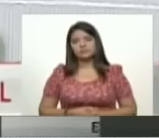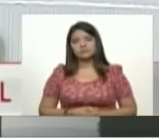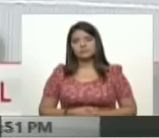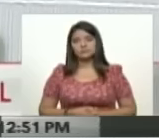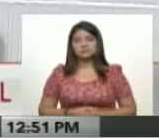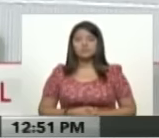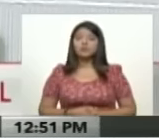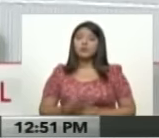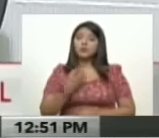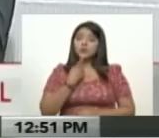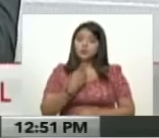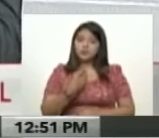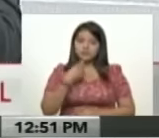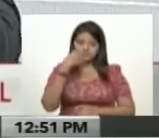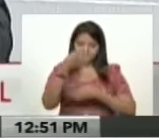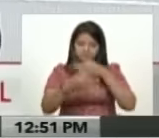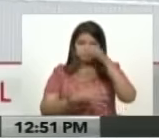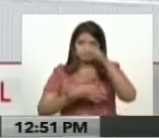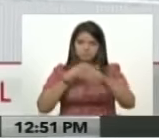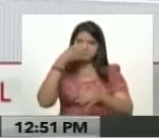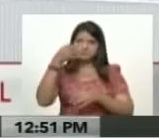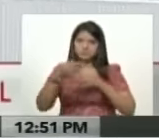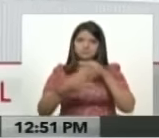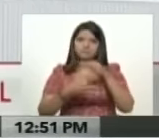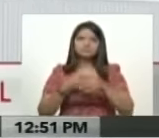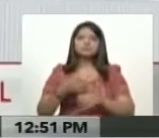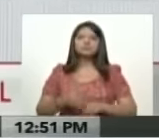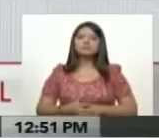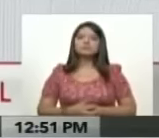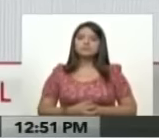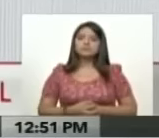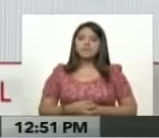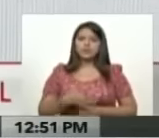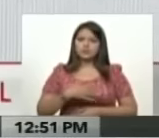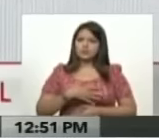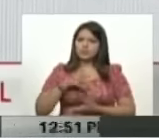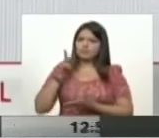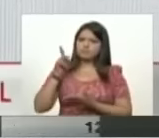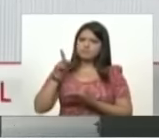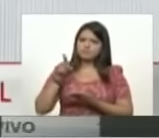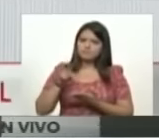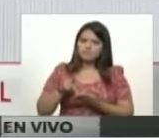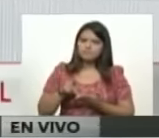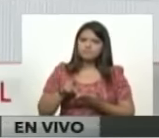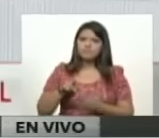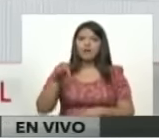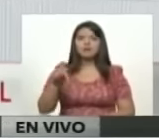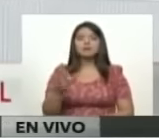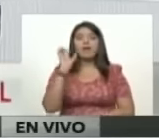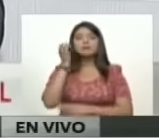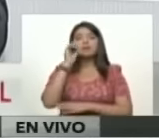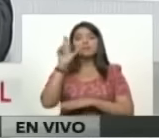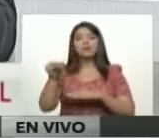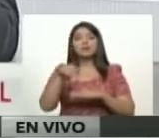lo digo por lo siguiente. Yo llegué a la Asamblea